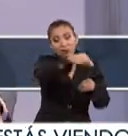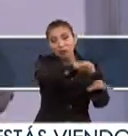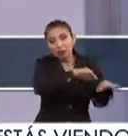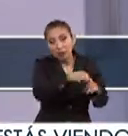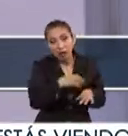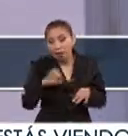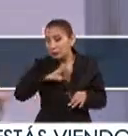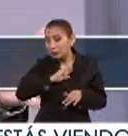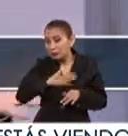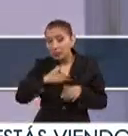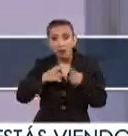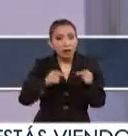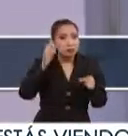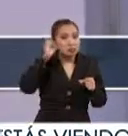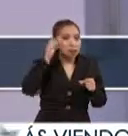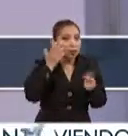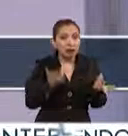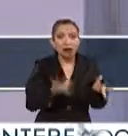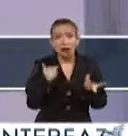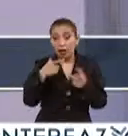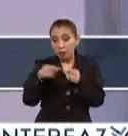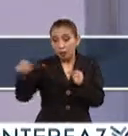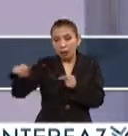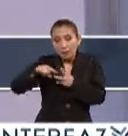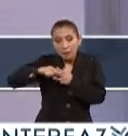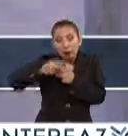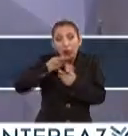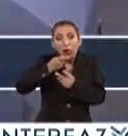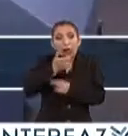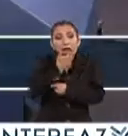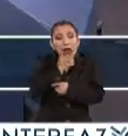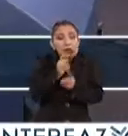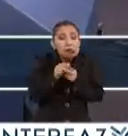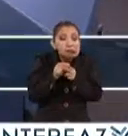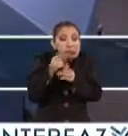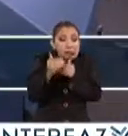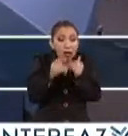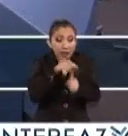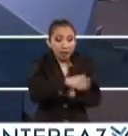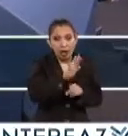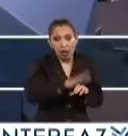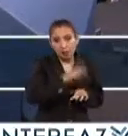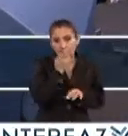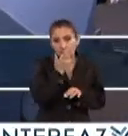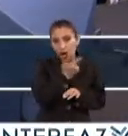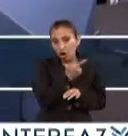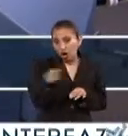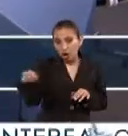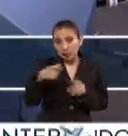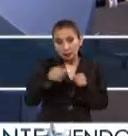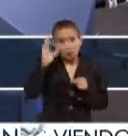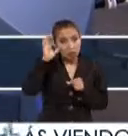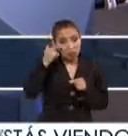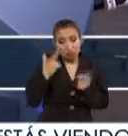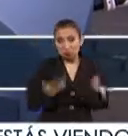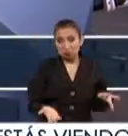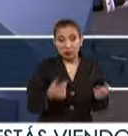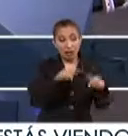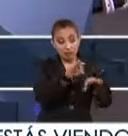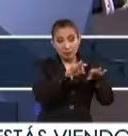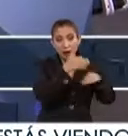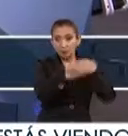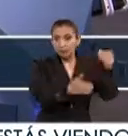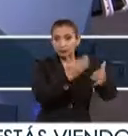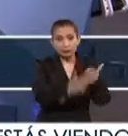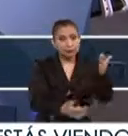En España, en Japón, en China. En los japoneses apenas hablan inglés. Aquí se habla mucho mejor que en Japón o en China. Entonces, hay mucho trabajo